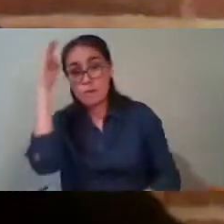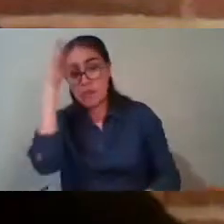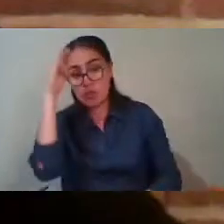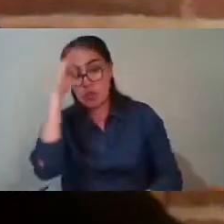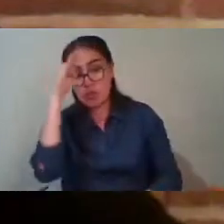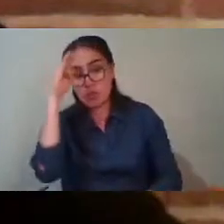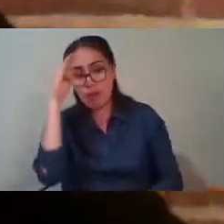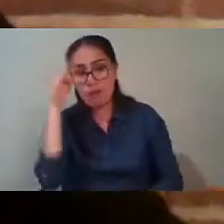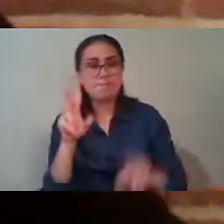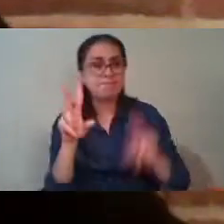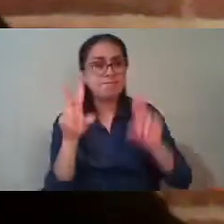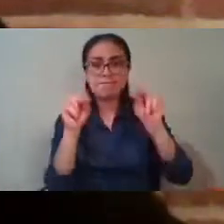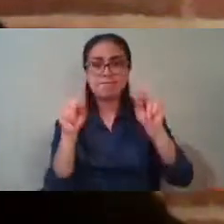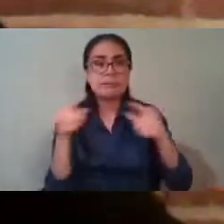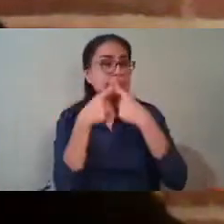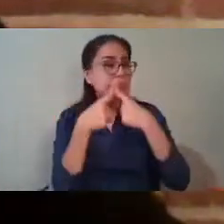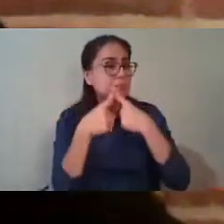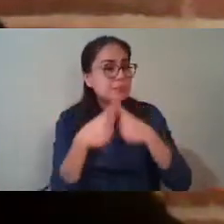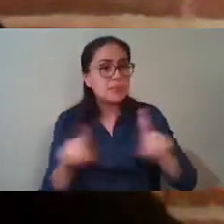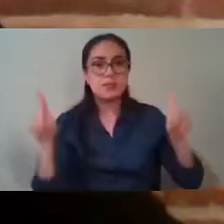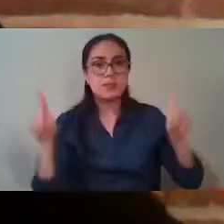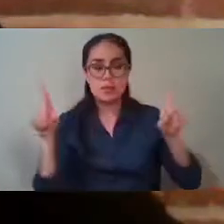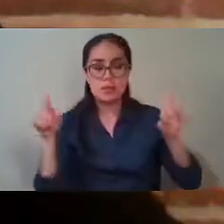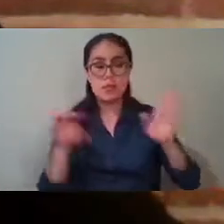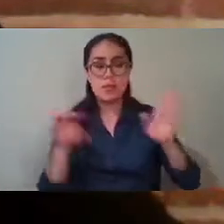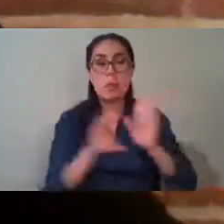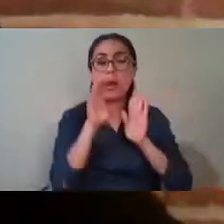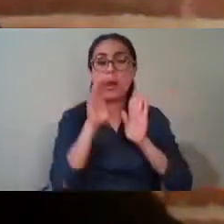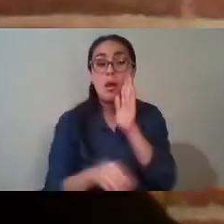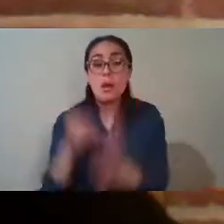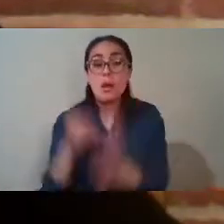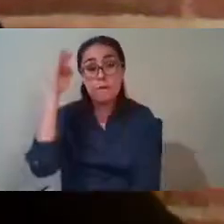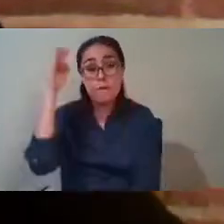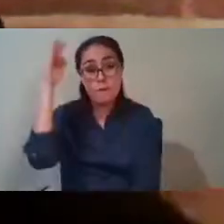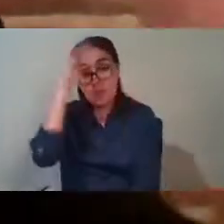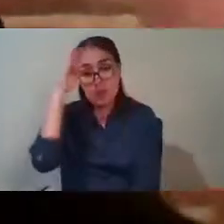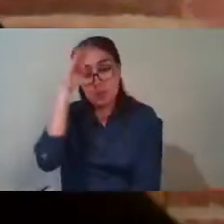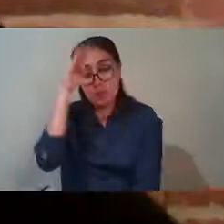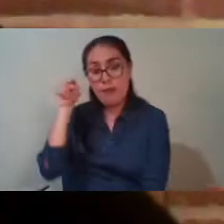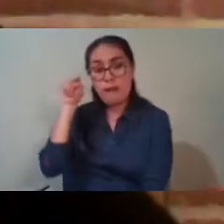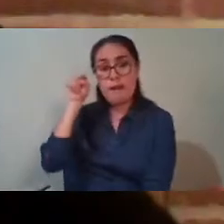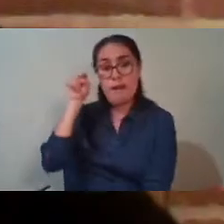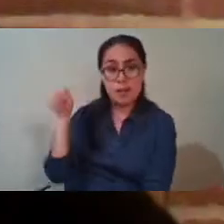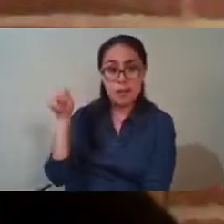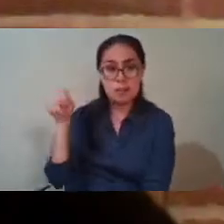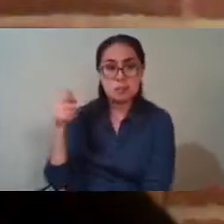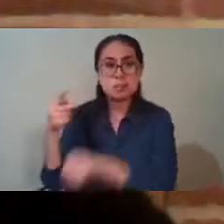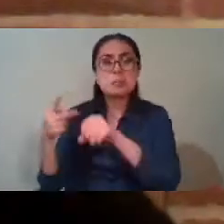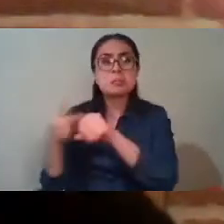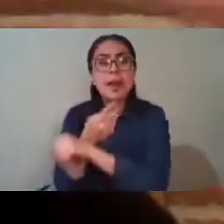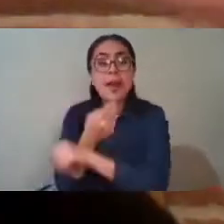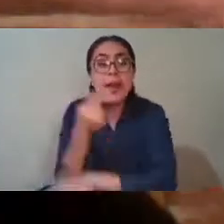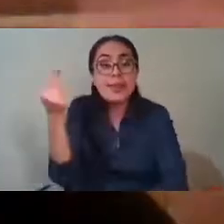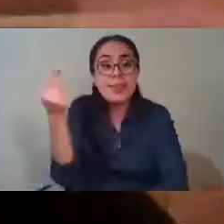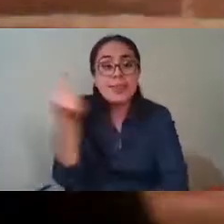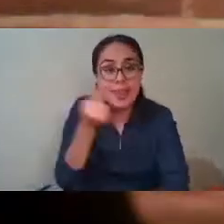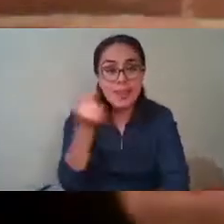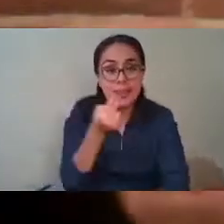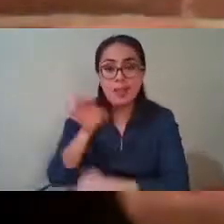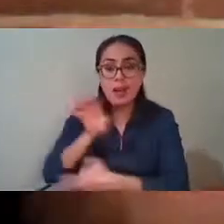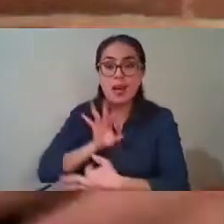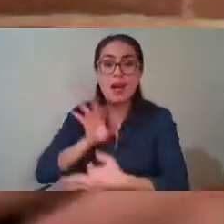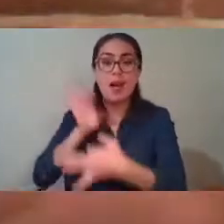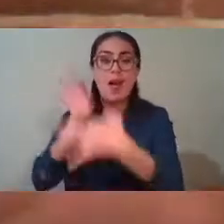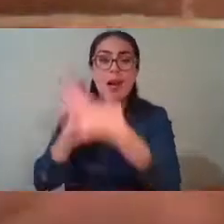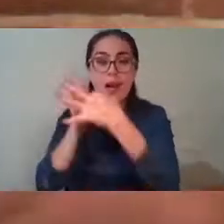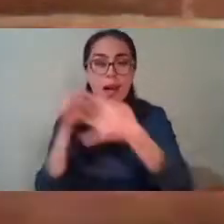muchas veces, y esto lo sabemos, es la filosofía misma la que debe ir al relato para apoyar su propio